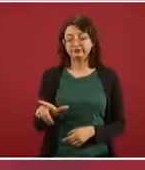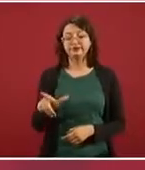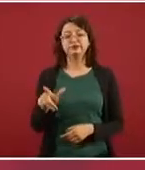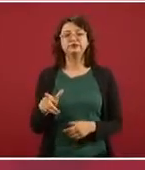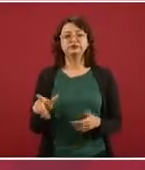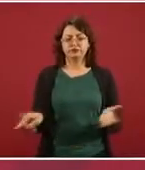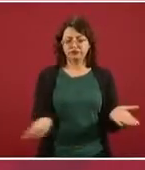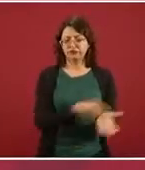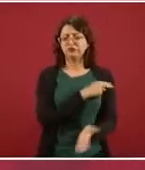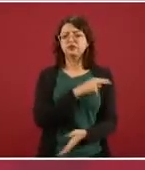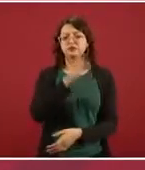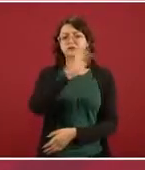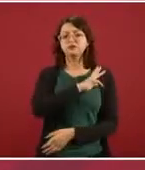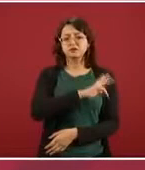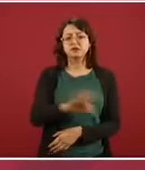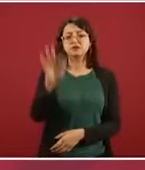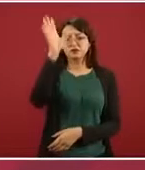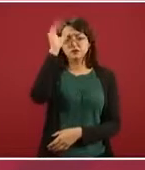firmar.